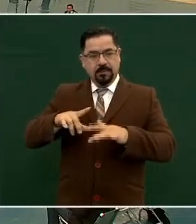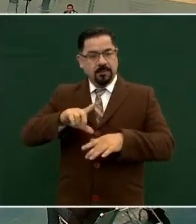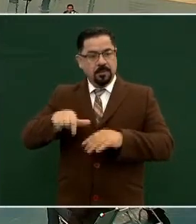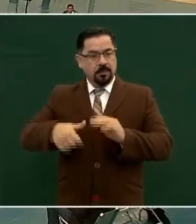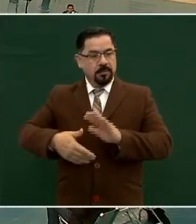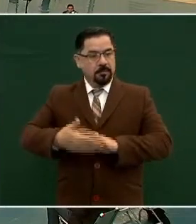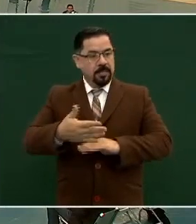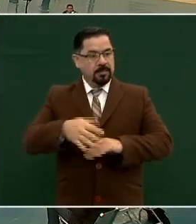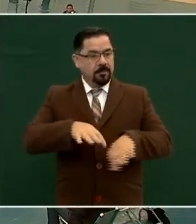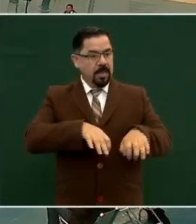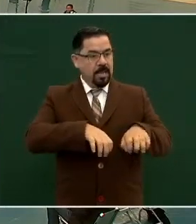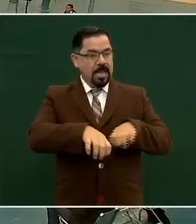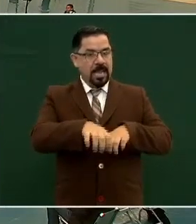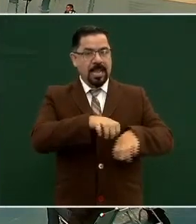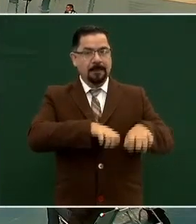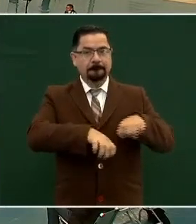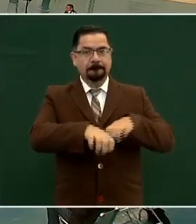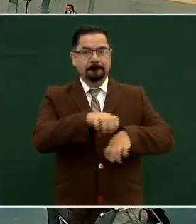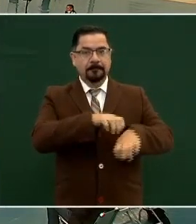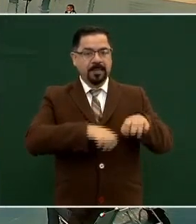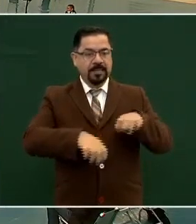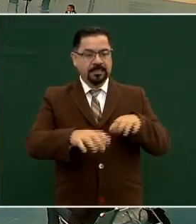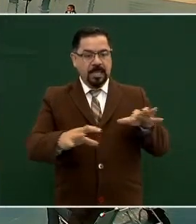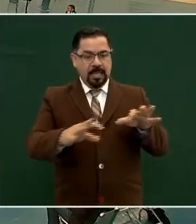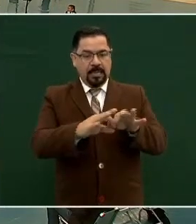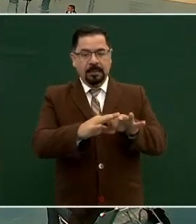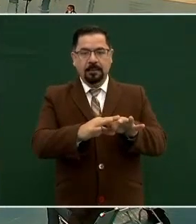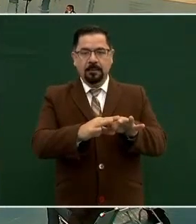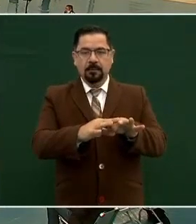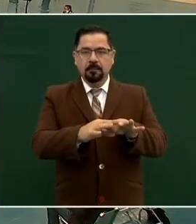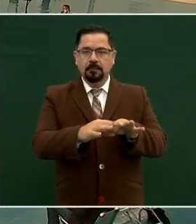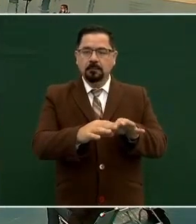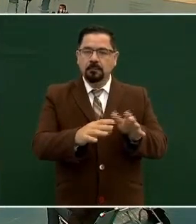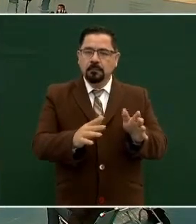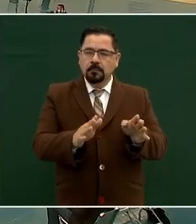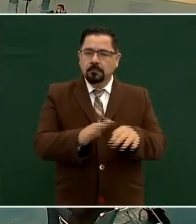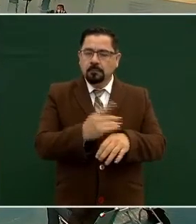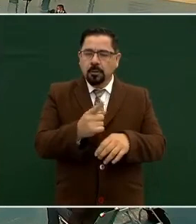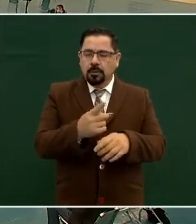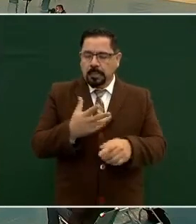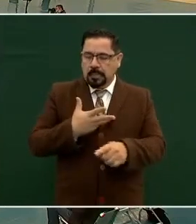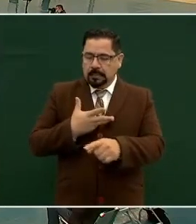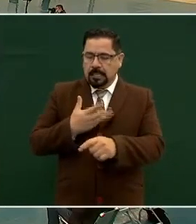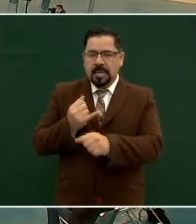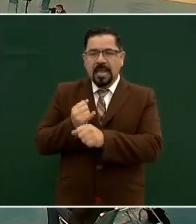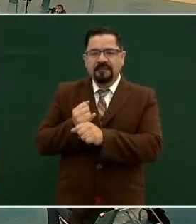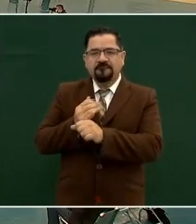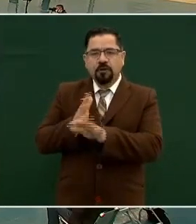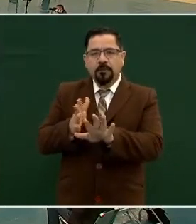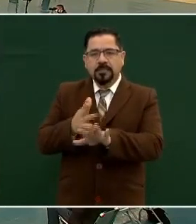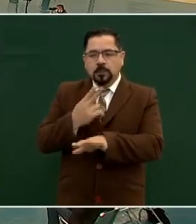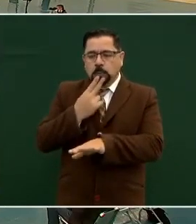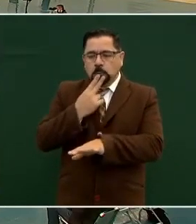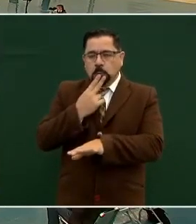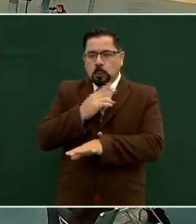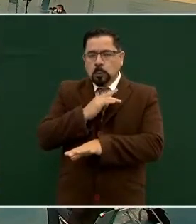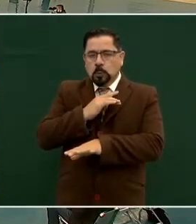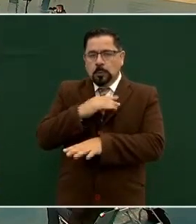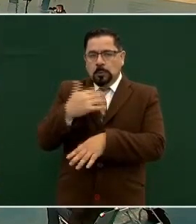desempeño en la función pública, porque se llevan información privilegiada.